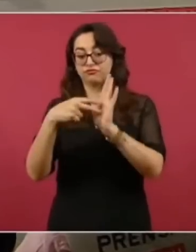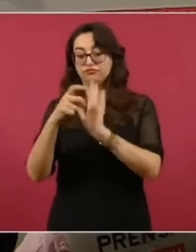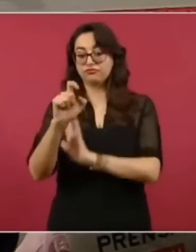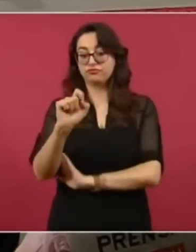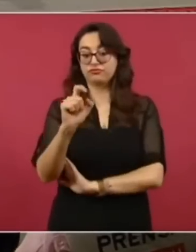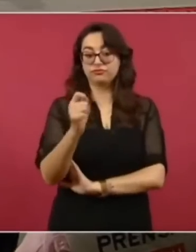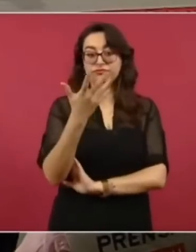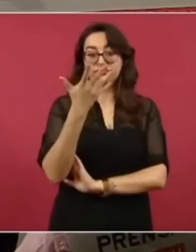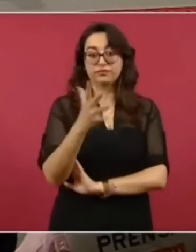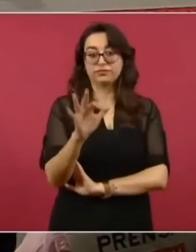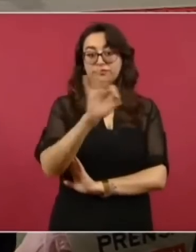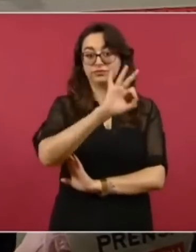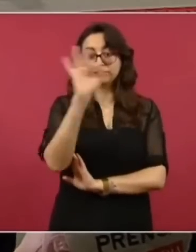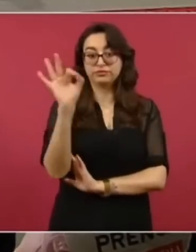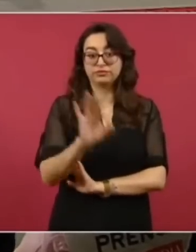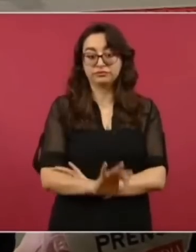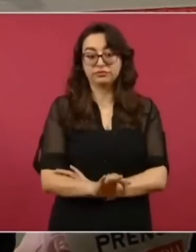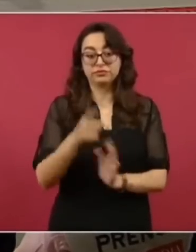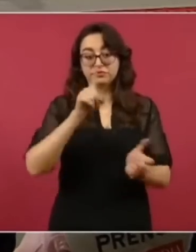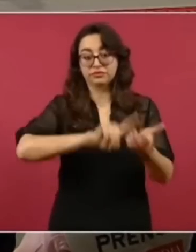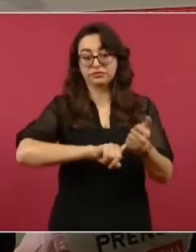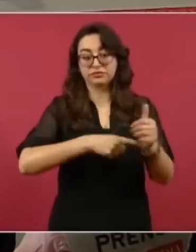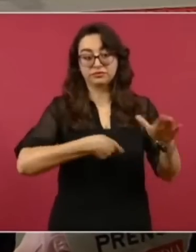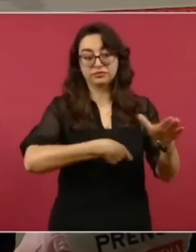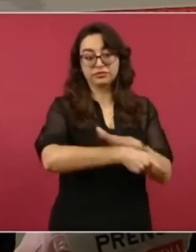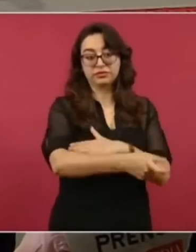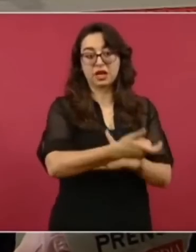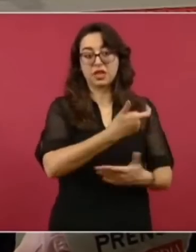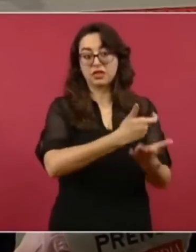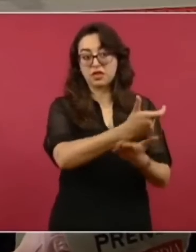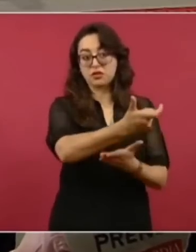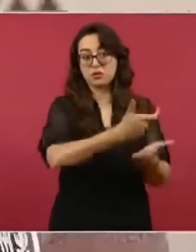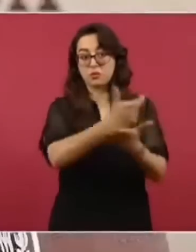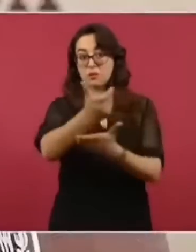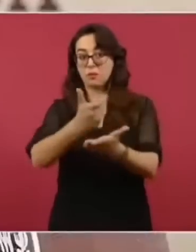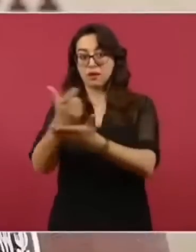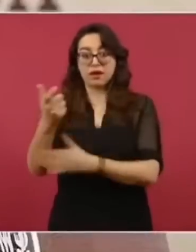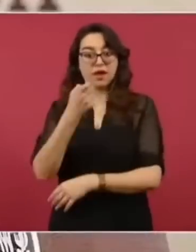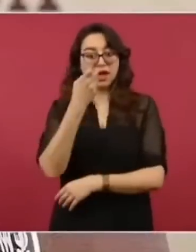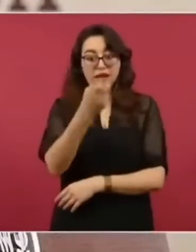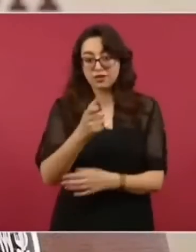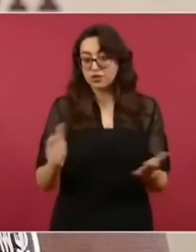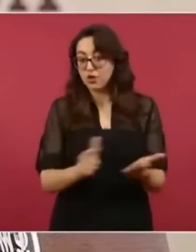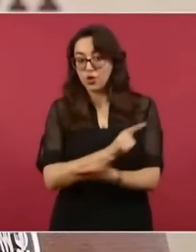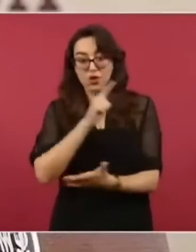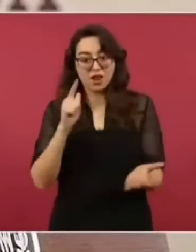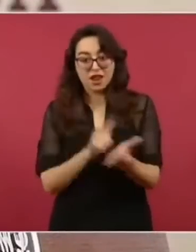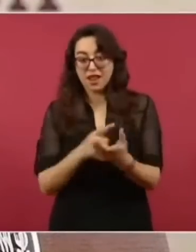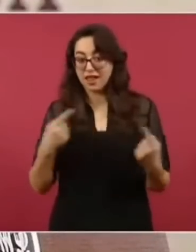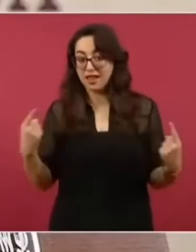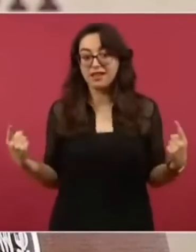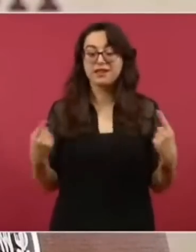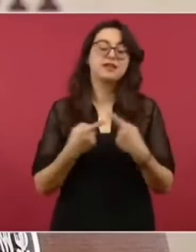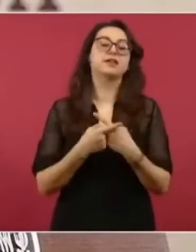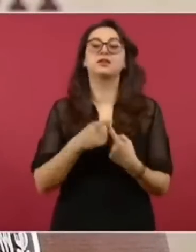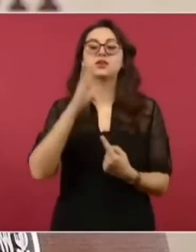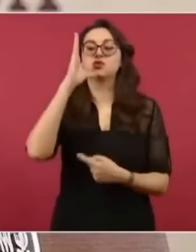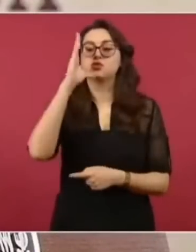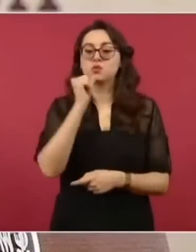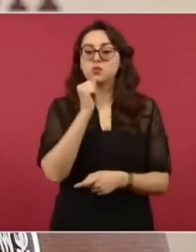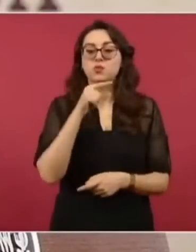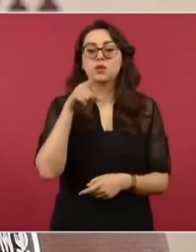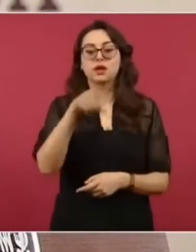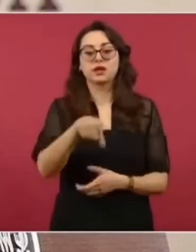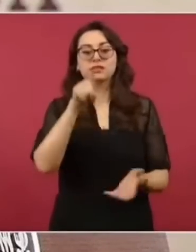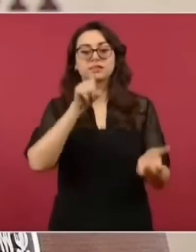del 10% lo usaron para sueldos, lo que contraviene la ley. Claudia X González recibió de Mexicanos contra la